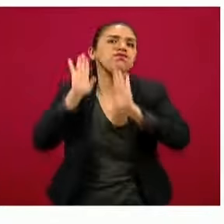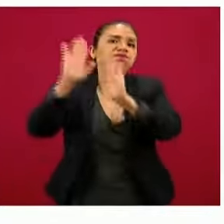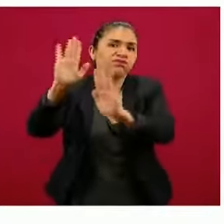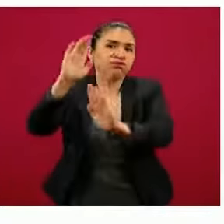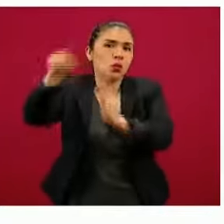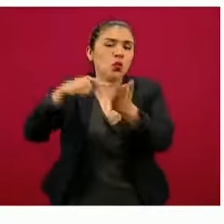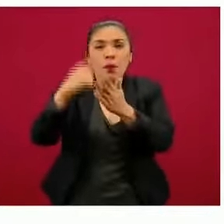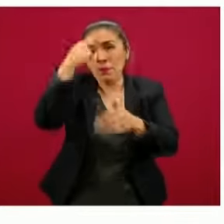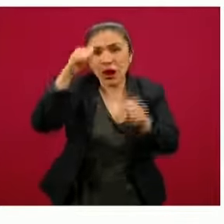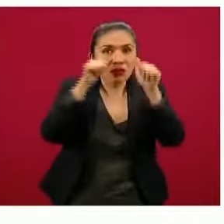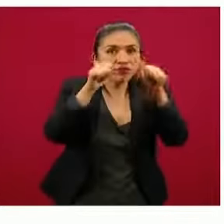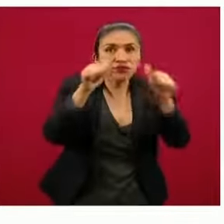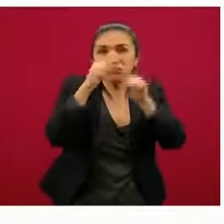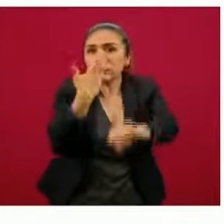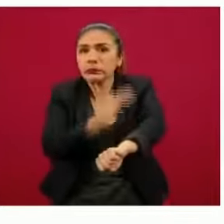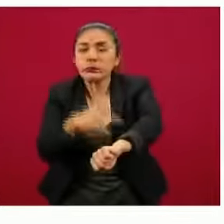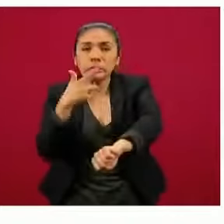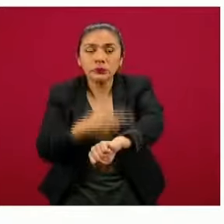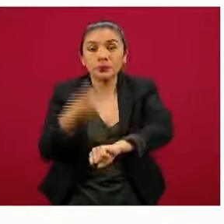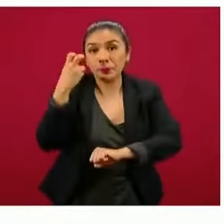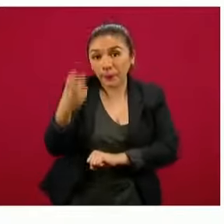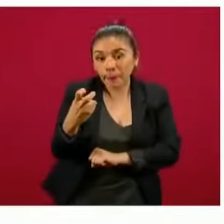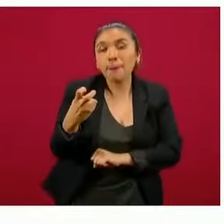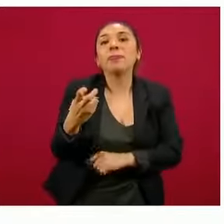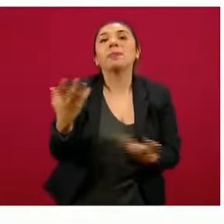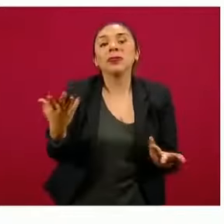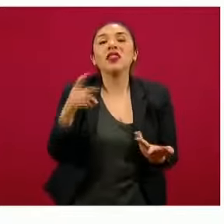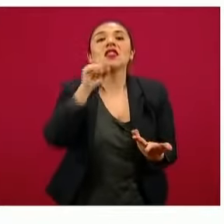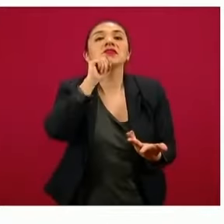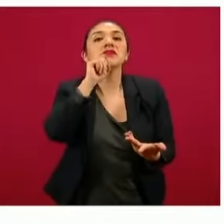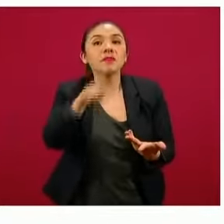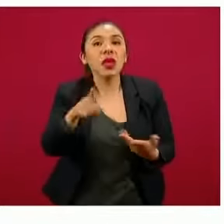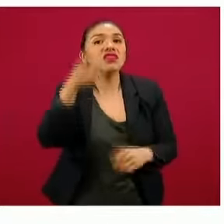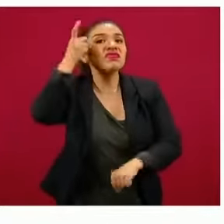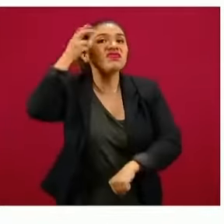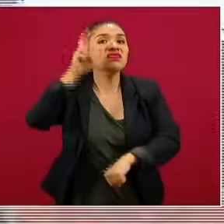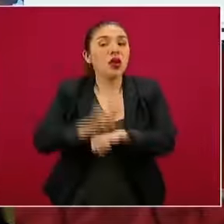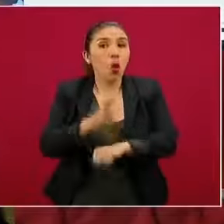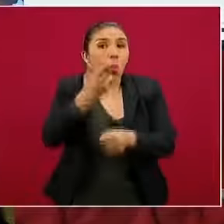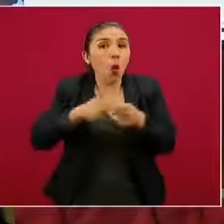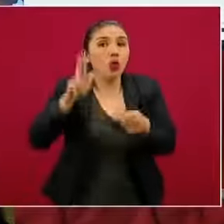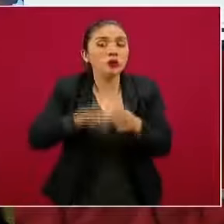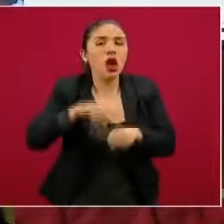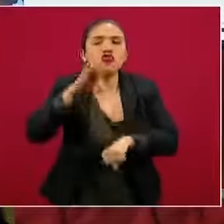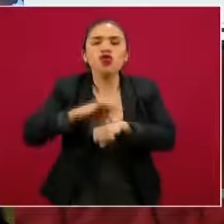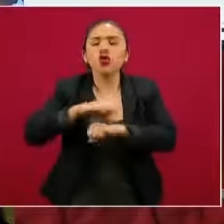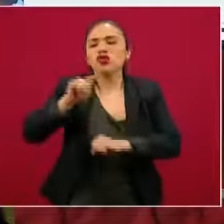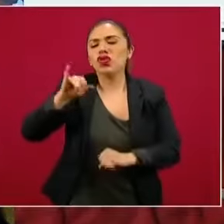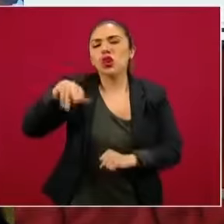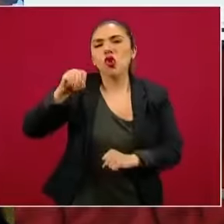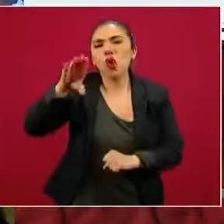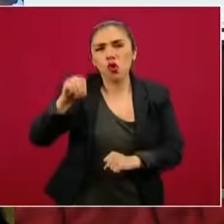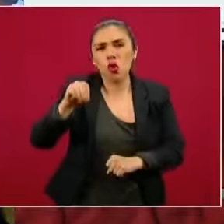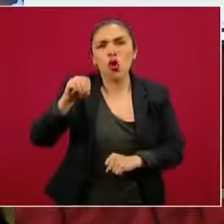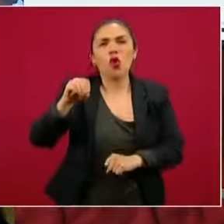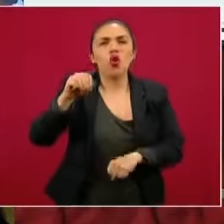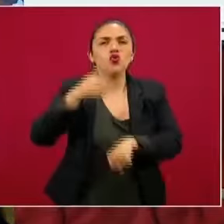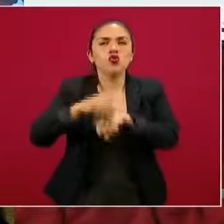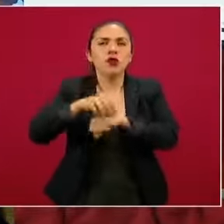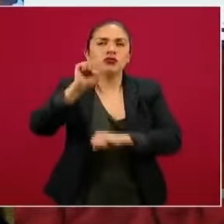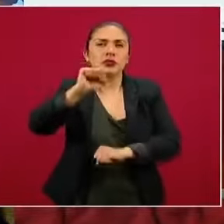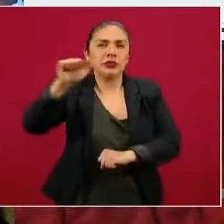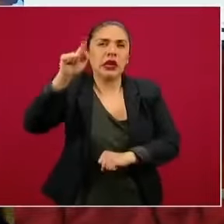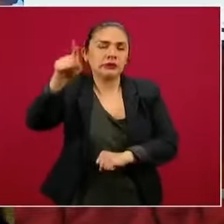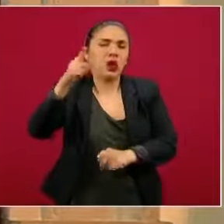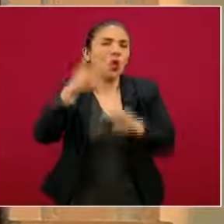allá atendiendo esto, y también los directores de los hospitales, el doctor Tinoco de la 66, que ha sido nuestro